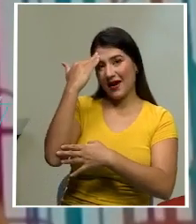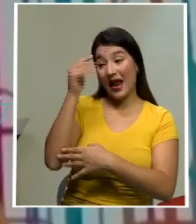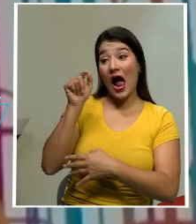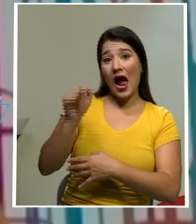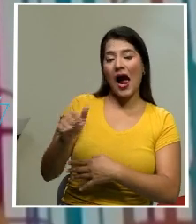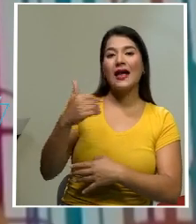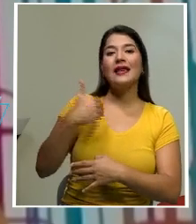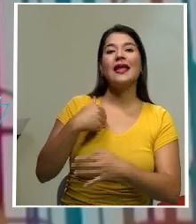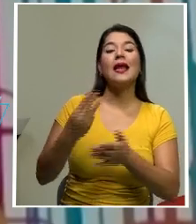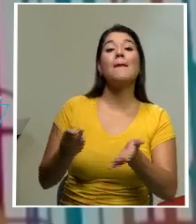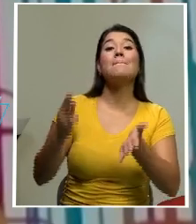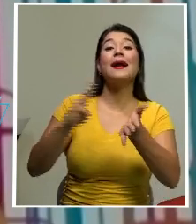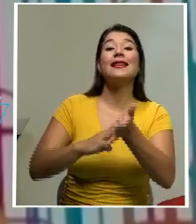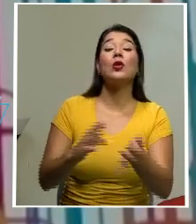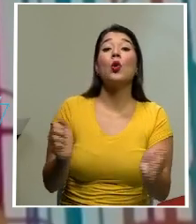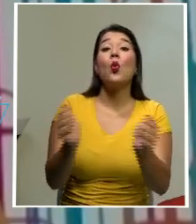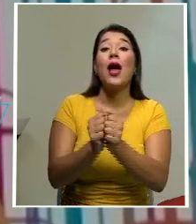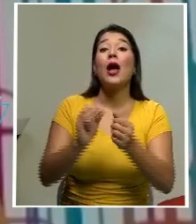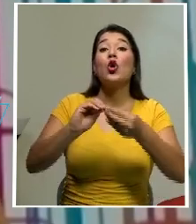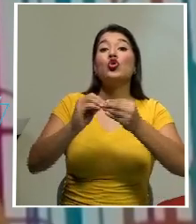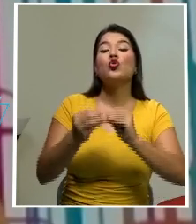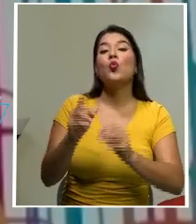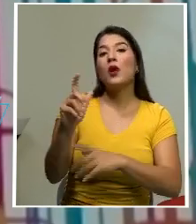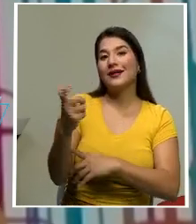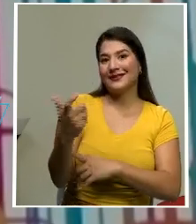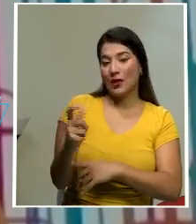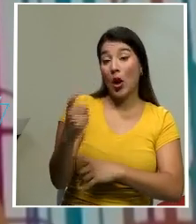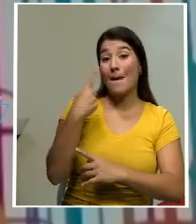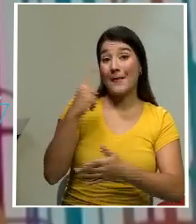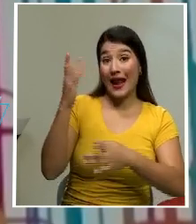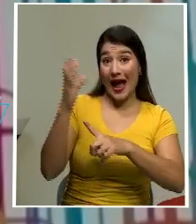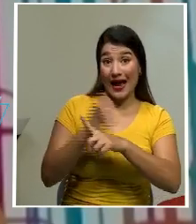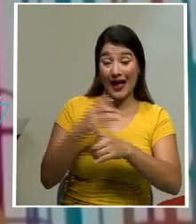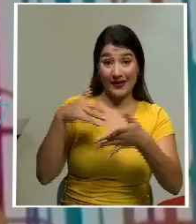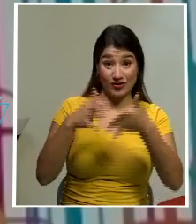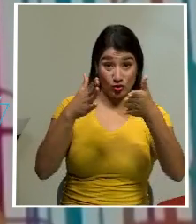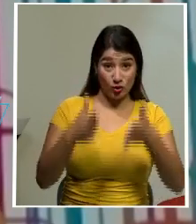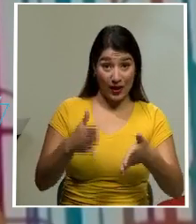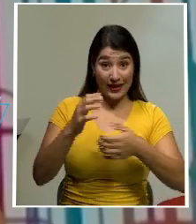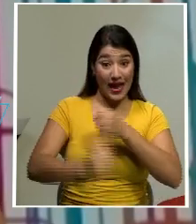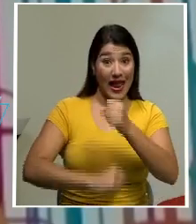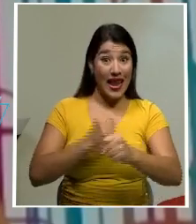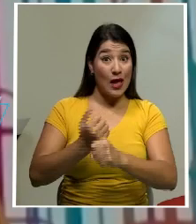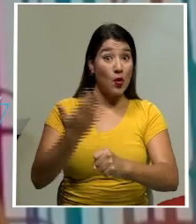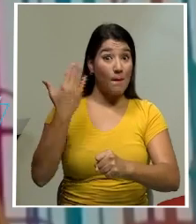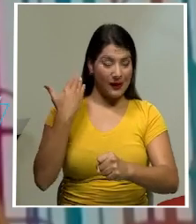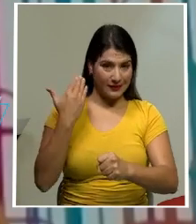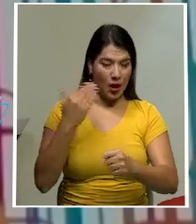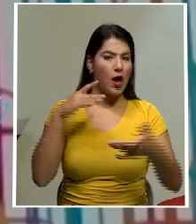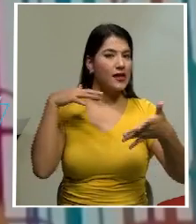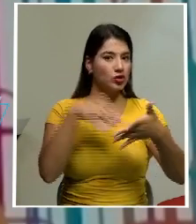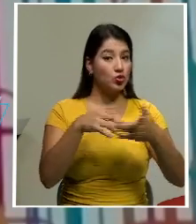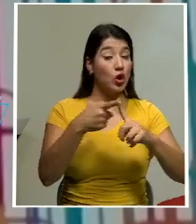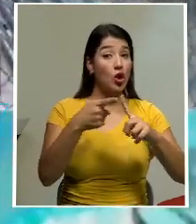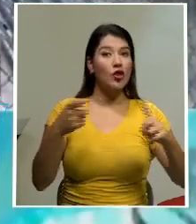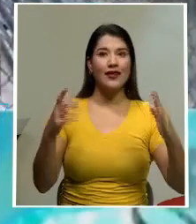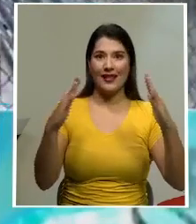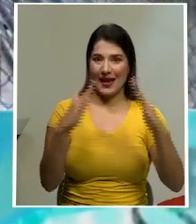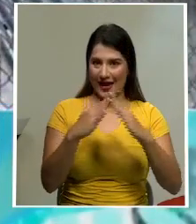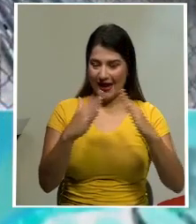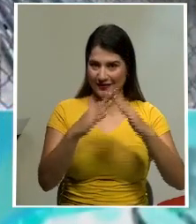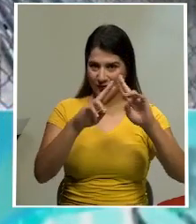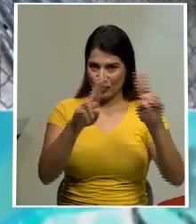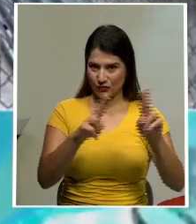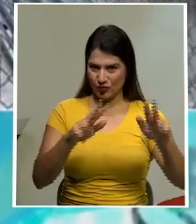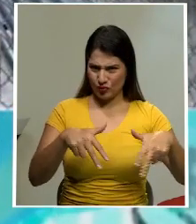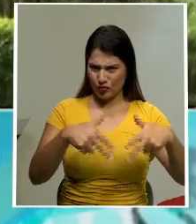por número de cédula de cada estudiante. El año pasado, a pesar de estar trabajando en educación a distancia, cuando vimos que no había reportes de estudiantes